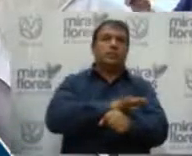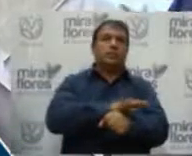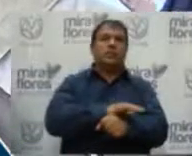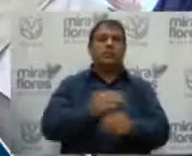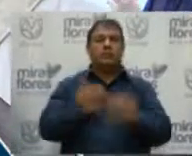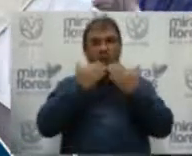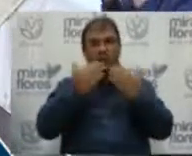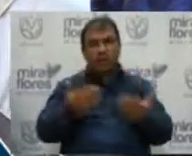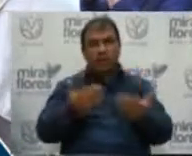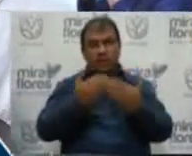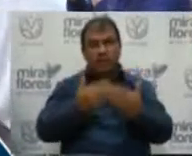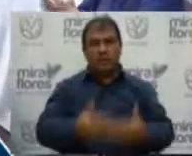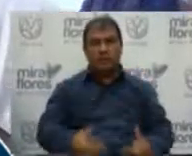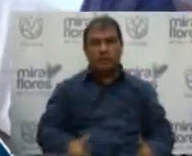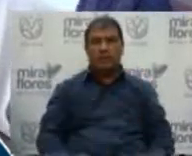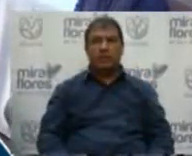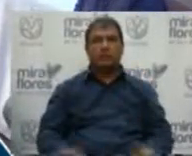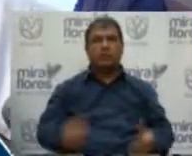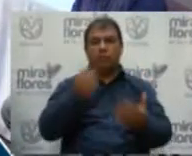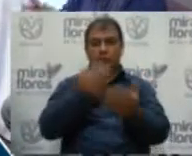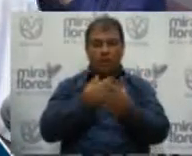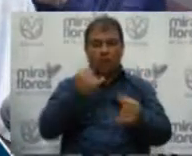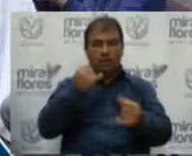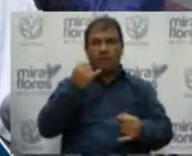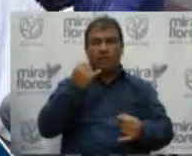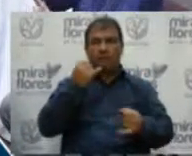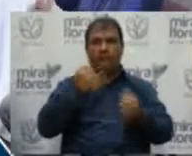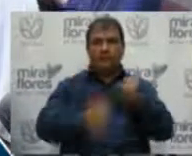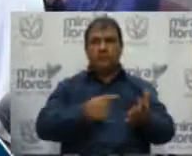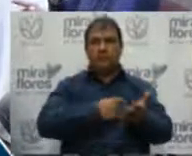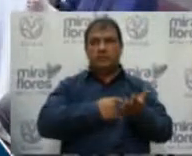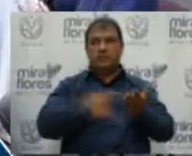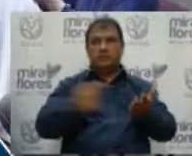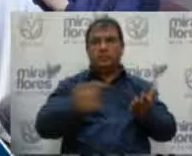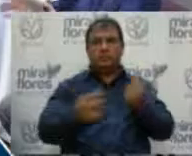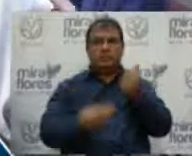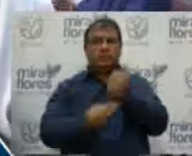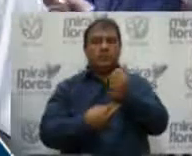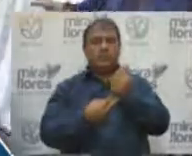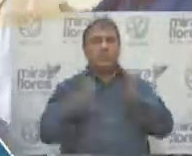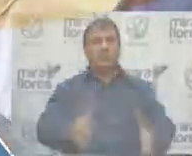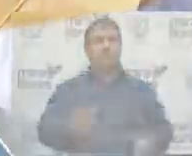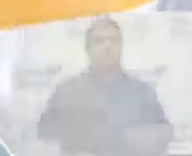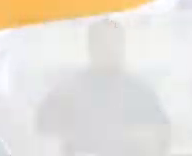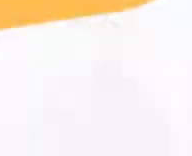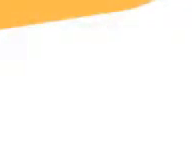unanimidad. Muchísimas gracias. Muy buen fin de semana para los regidores. Se levanta la sesión.